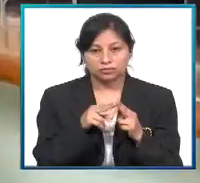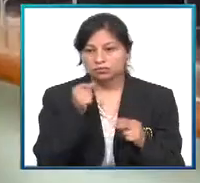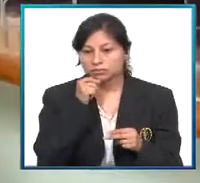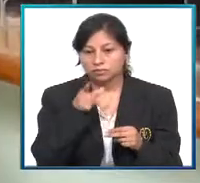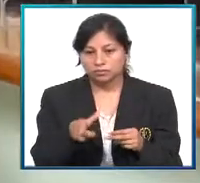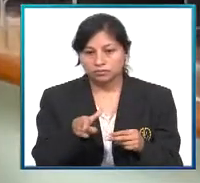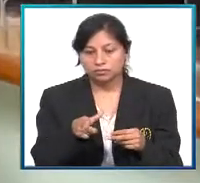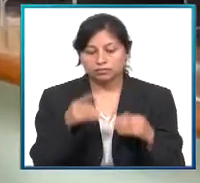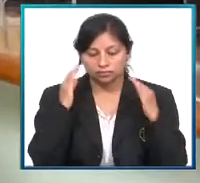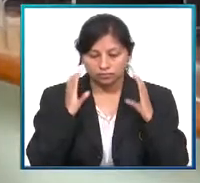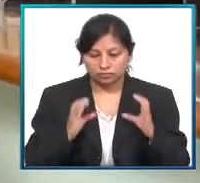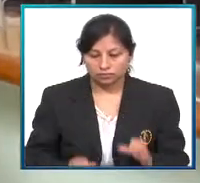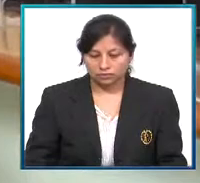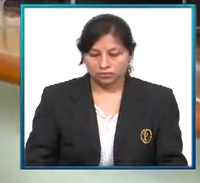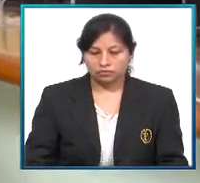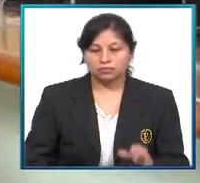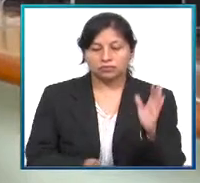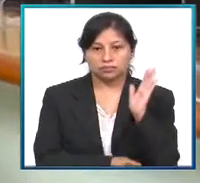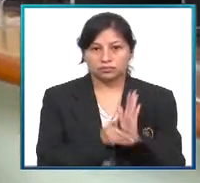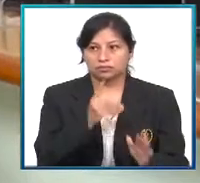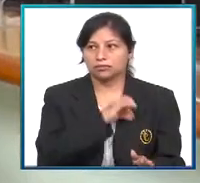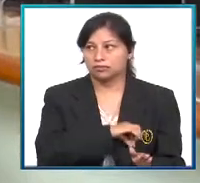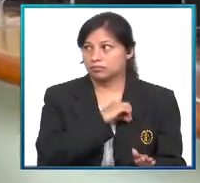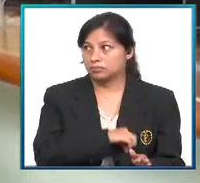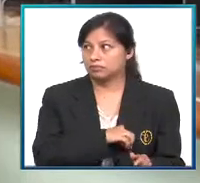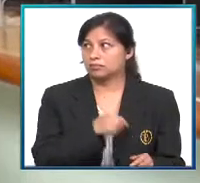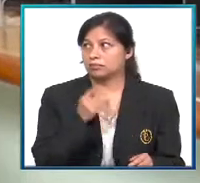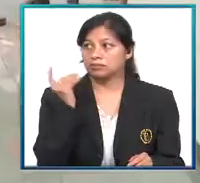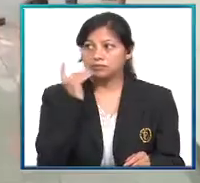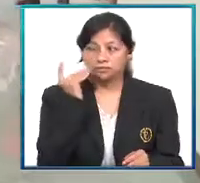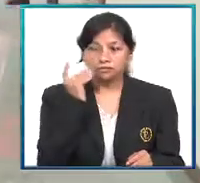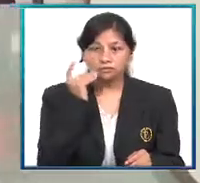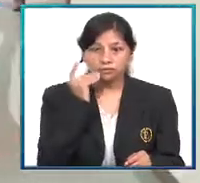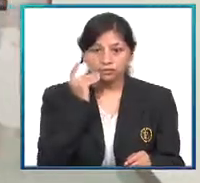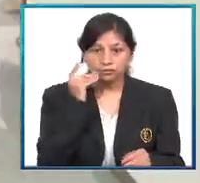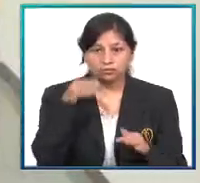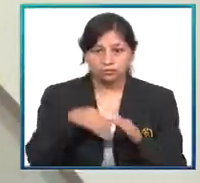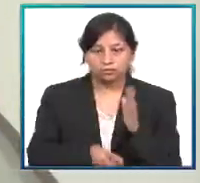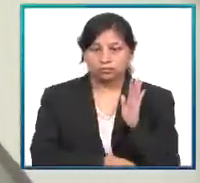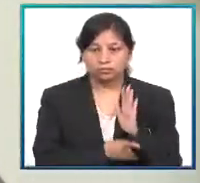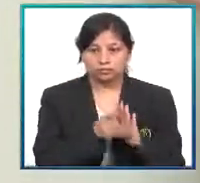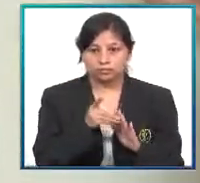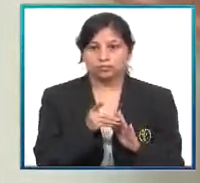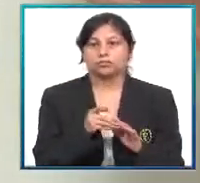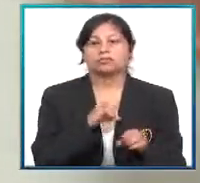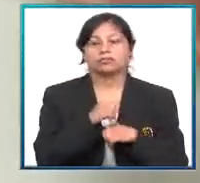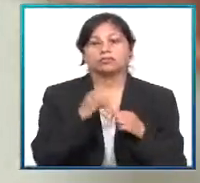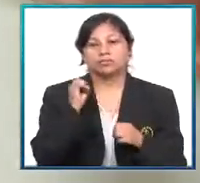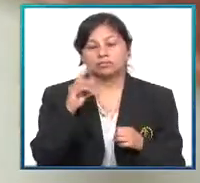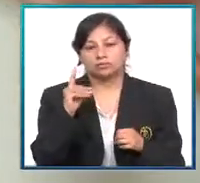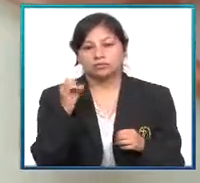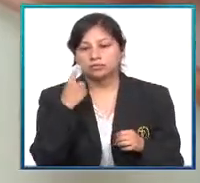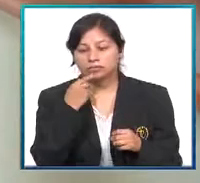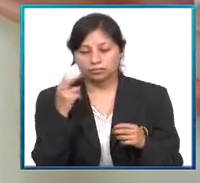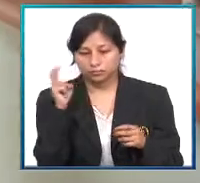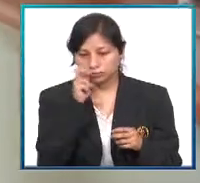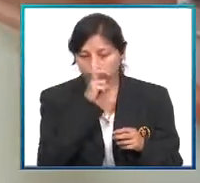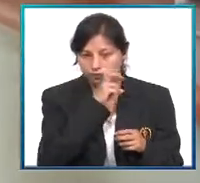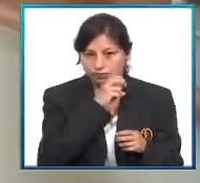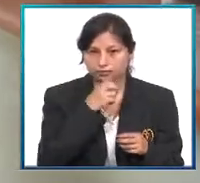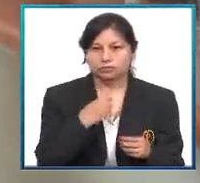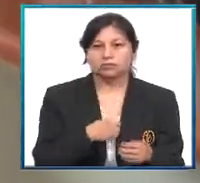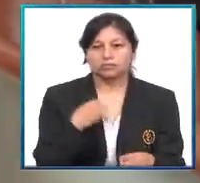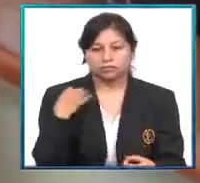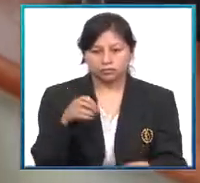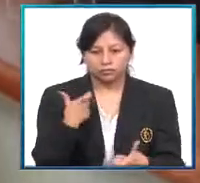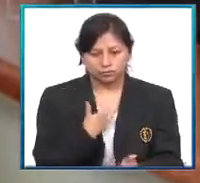denuncia ciudadana en contra del ministro de Desarrollo Social Mides y el director interino del Fondo de Desarrollo Social Fodes, ante posibles anomalías en la